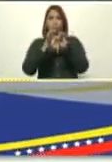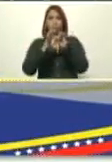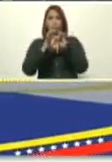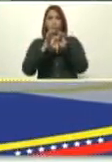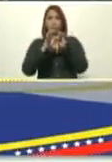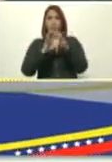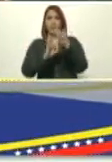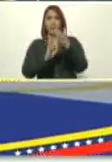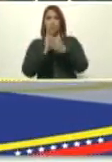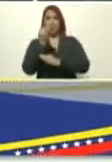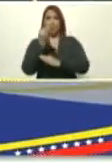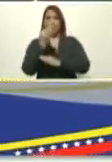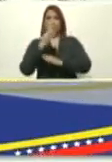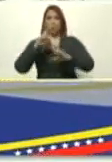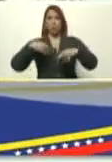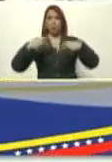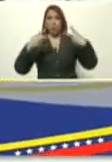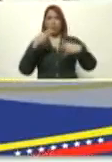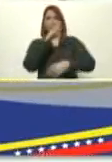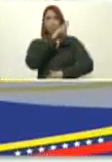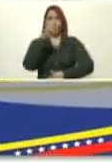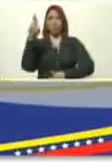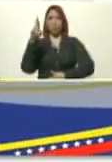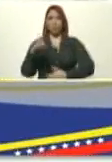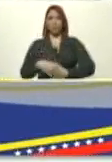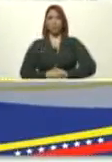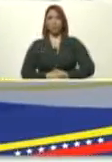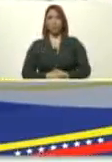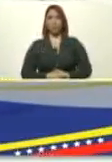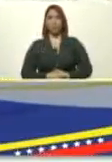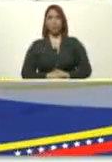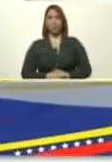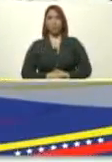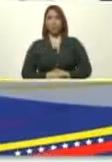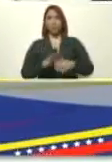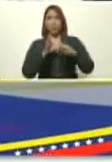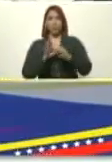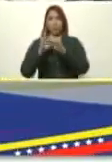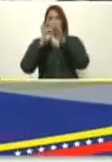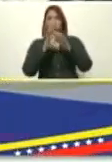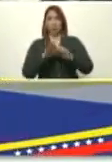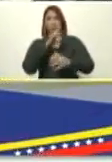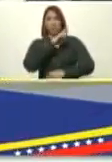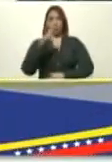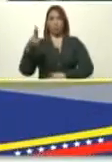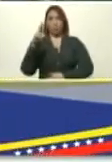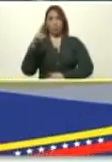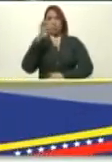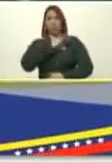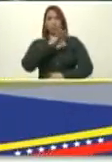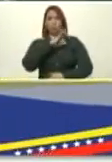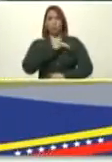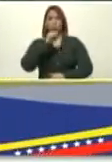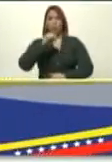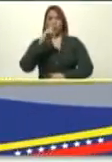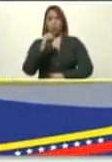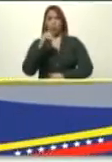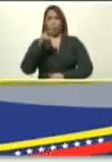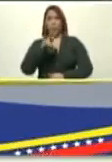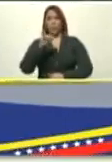y fundar nuevas repúblicas. La Unión de Repúblicas Socialistas Soviéticas desde el primer